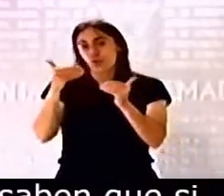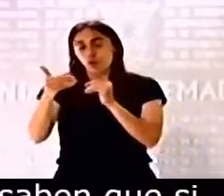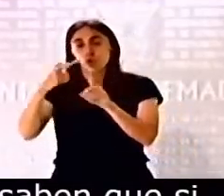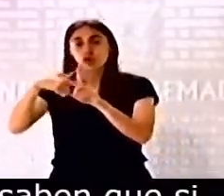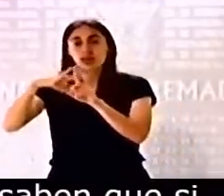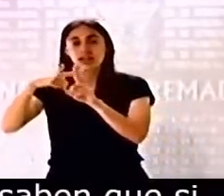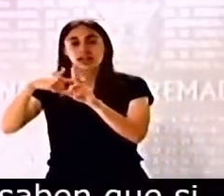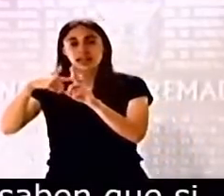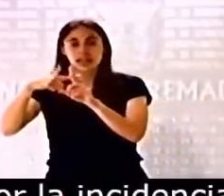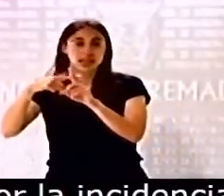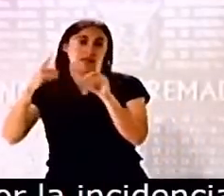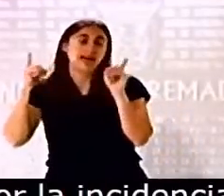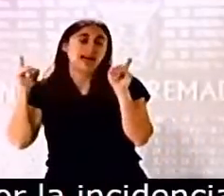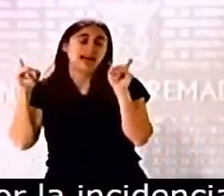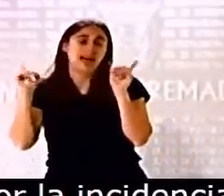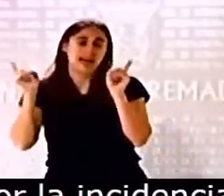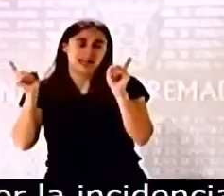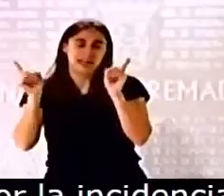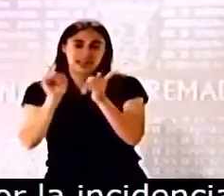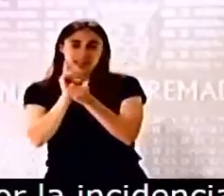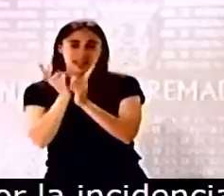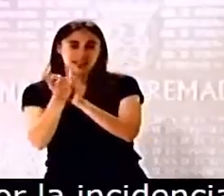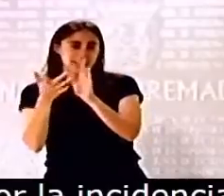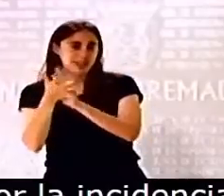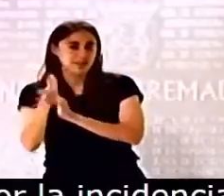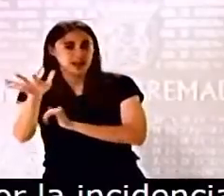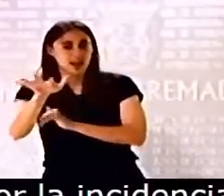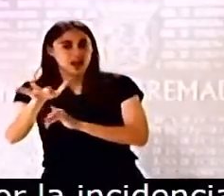decisión de cerrar interiores.